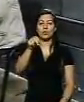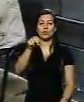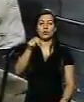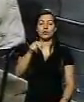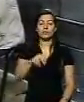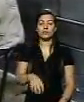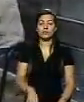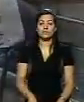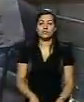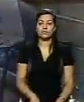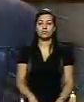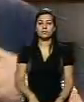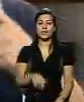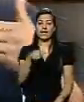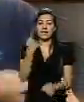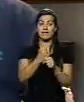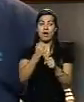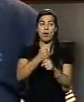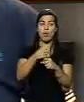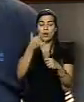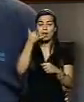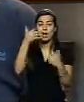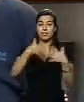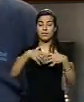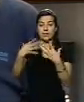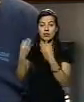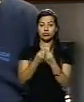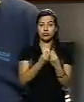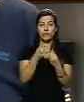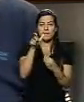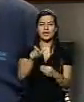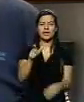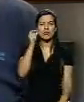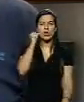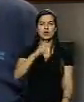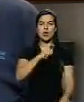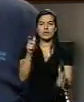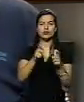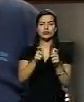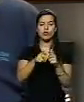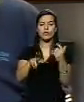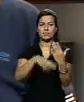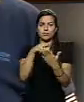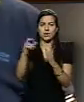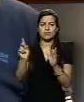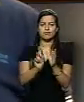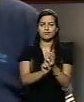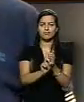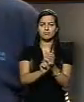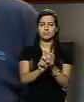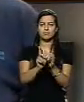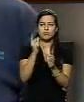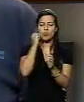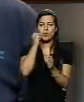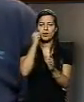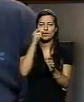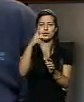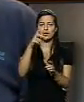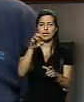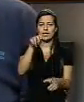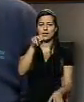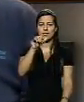el centro operativo CanTV donde nos acompañará pues una de las integrantes de la Comisión Nacional, la compañera Kenia